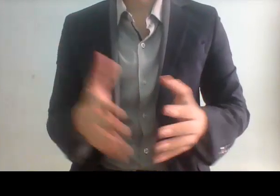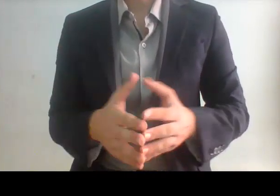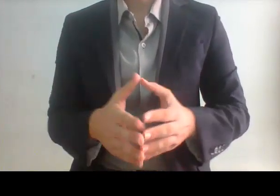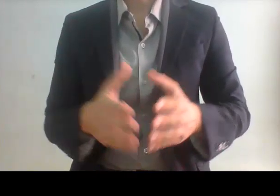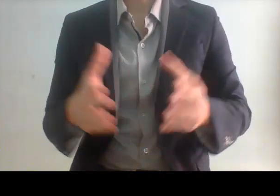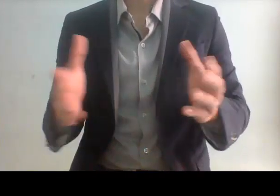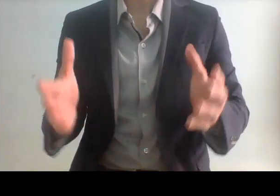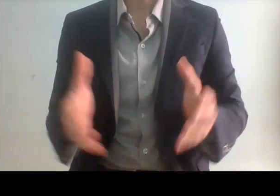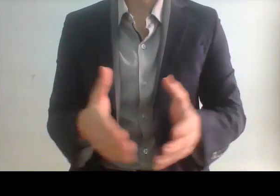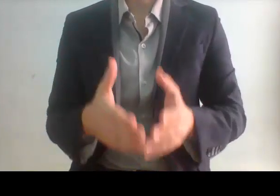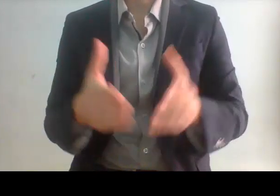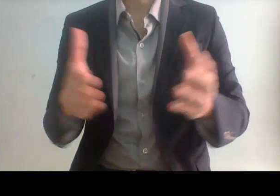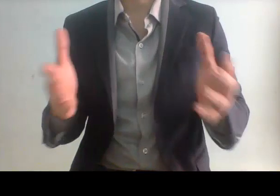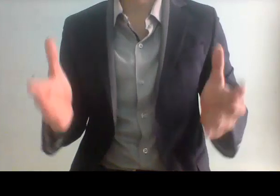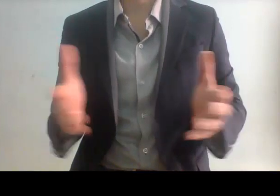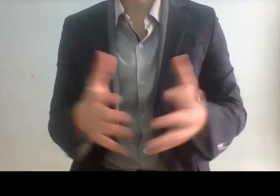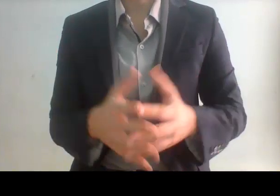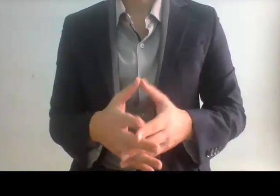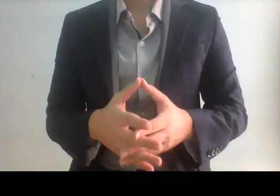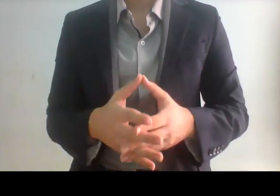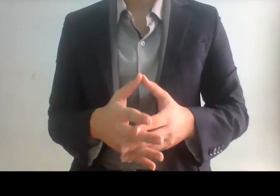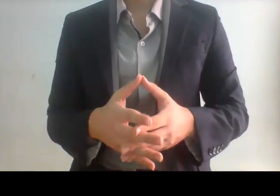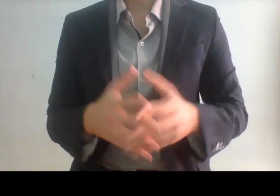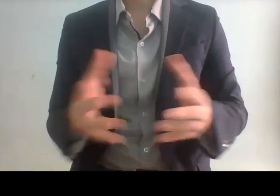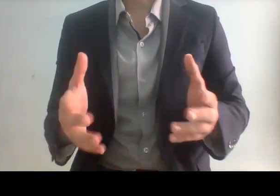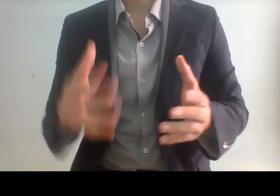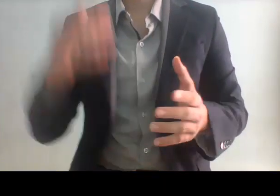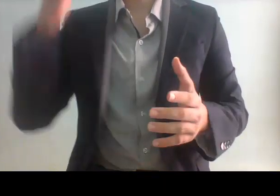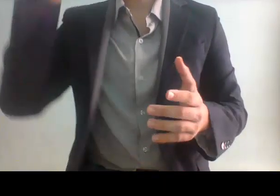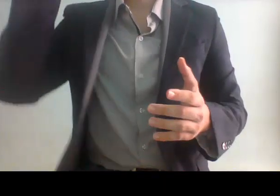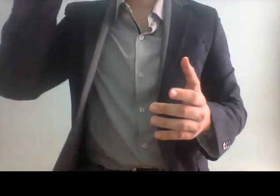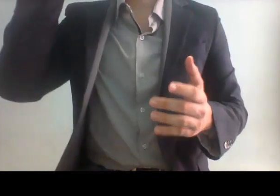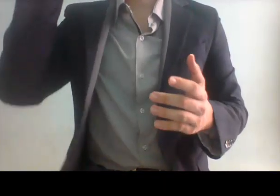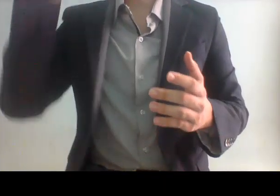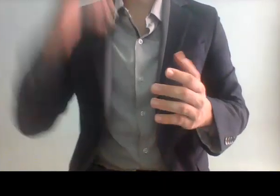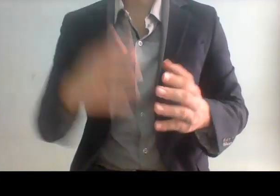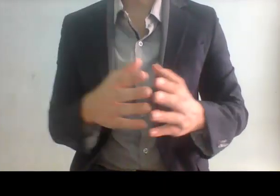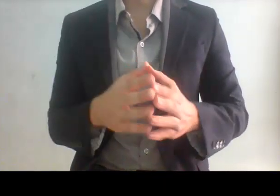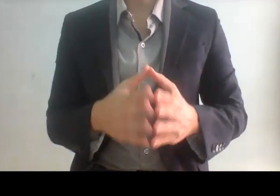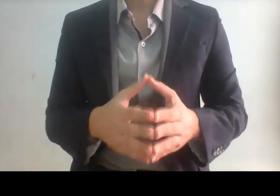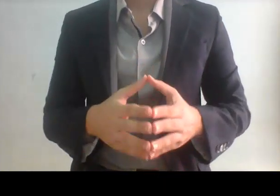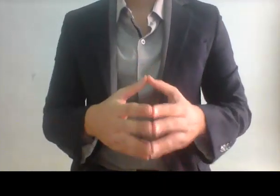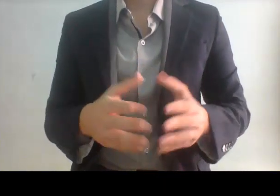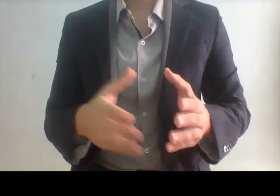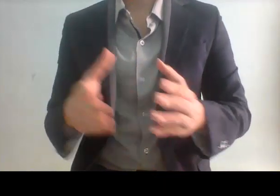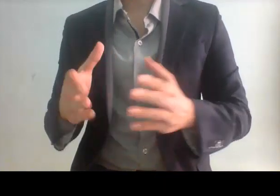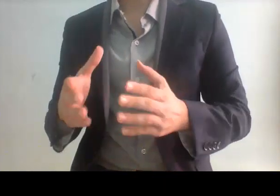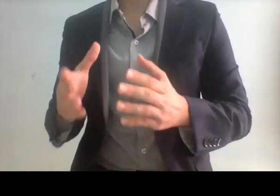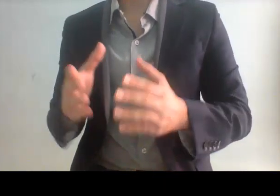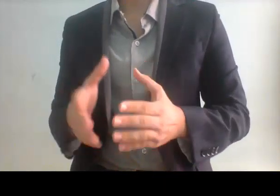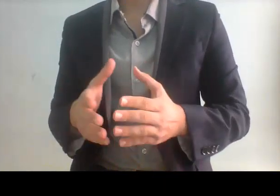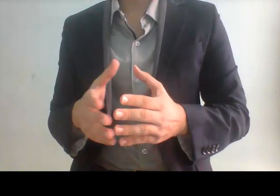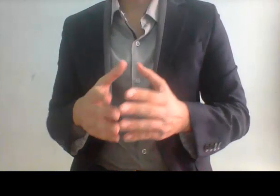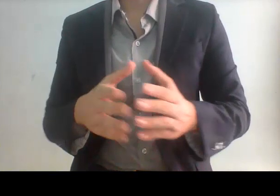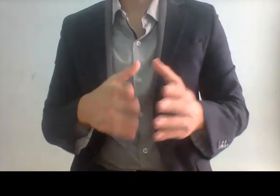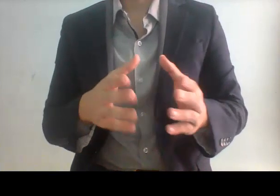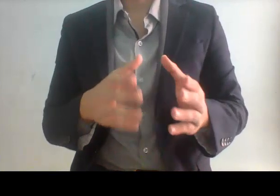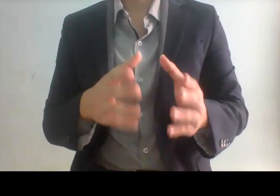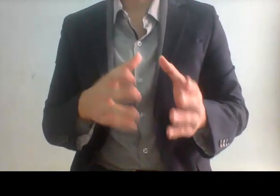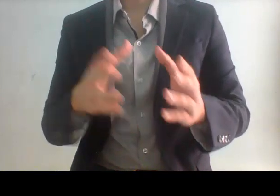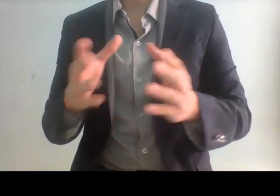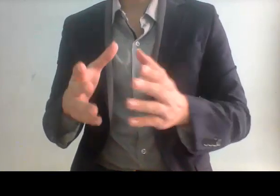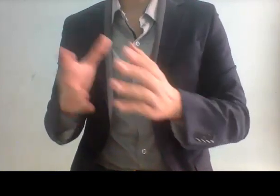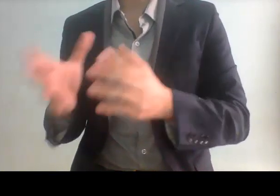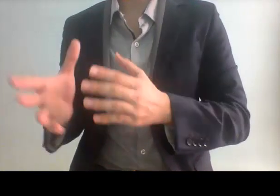estados del norte, donde gobiernan panistas y gobiernan priistas, se presumía que había un desvío de aproximadamente 2.000 millones de pesos, o